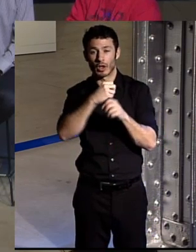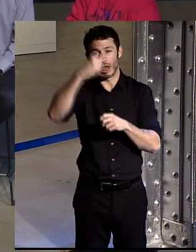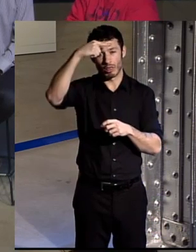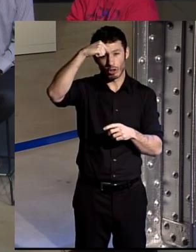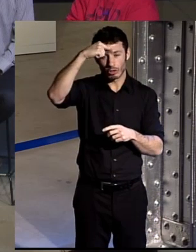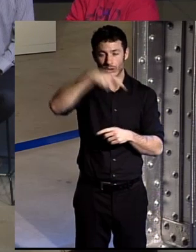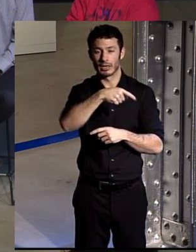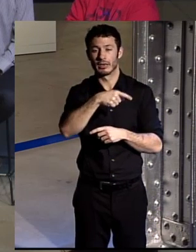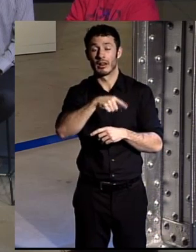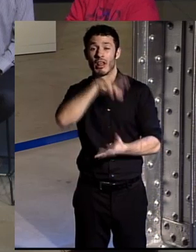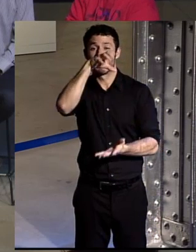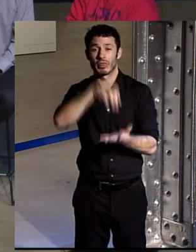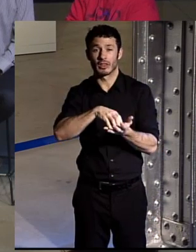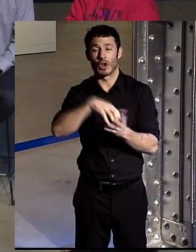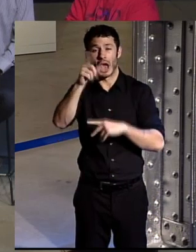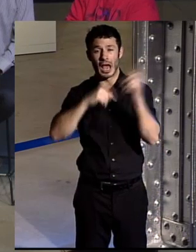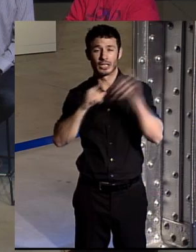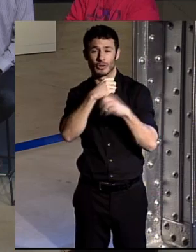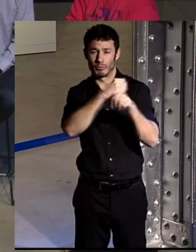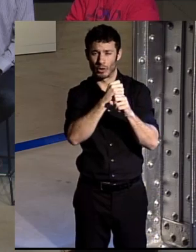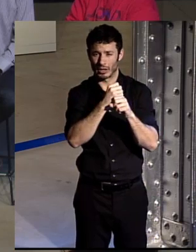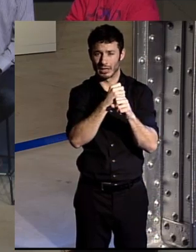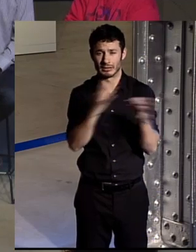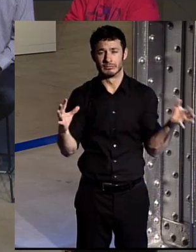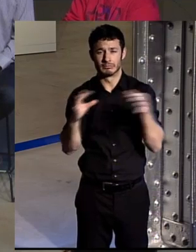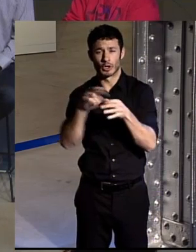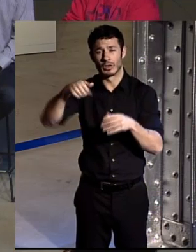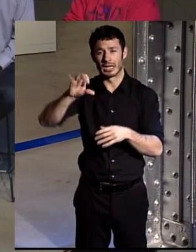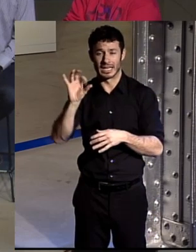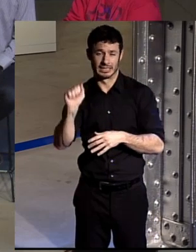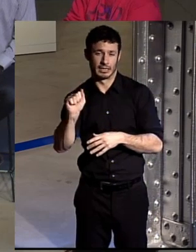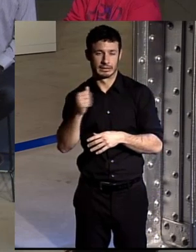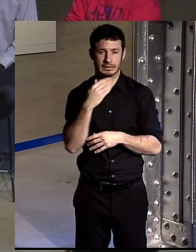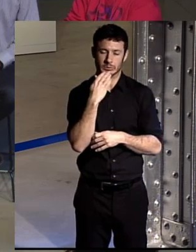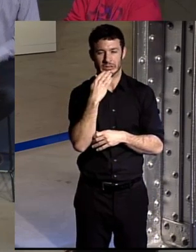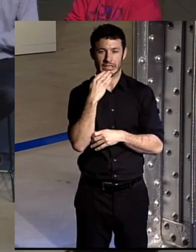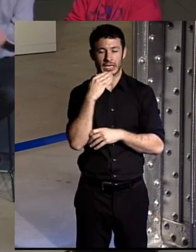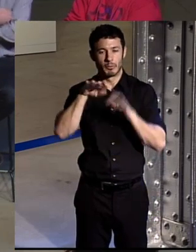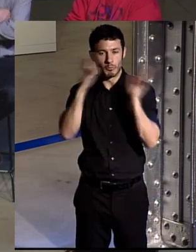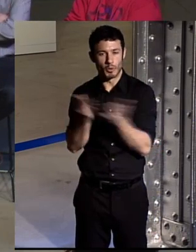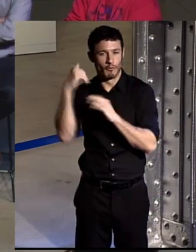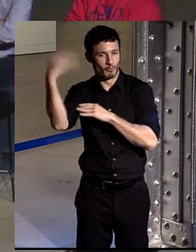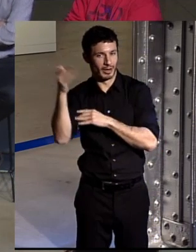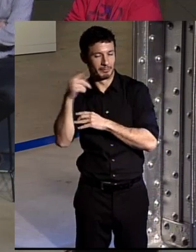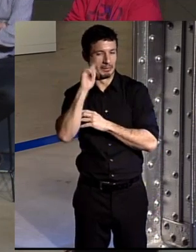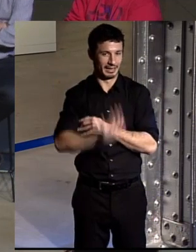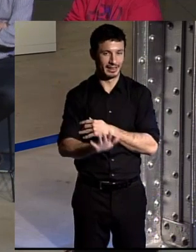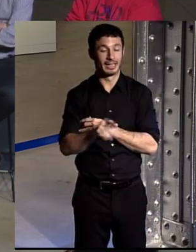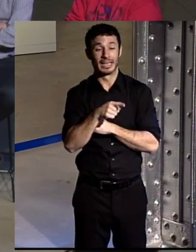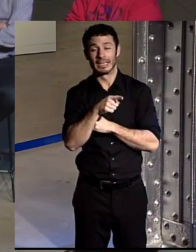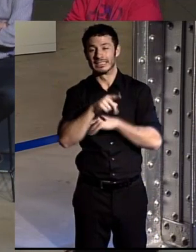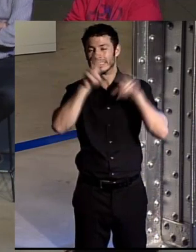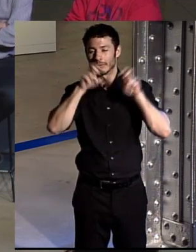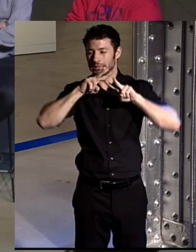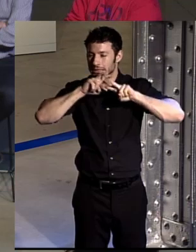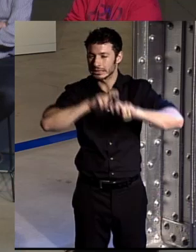el Centro de Astrobiología adscrito a la NASA, es lo más parecido a un extraterrestre que tenemos en España. y investiga justamente sobre estos